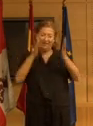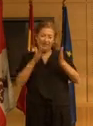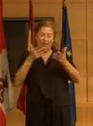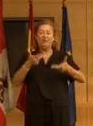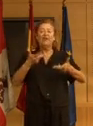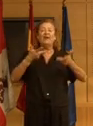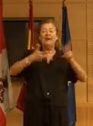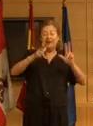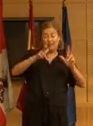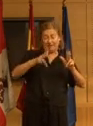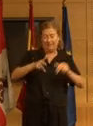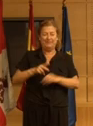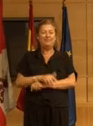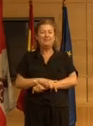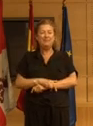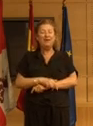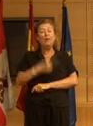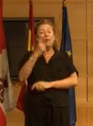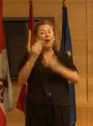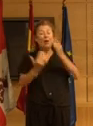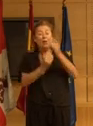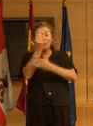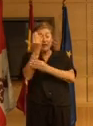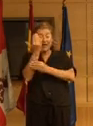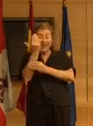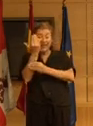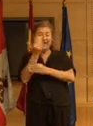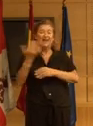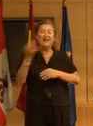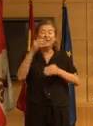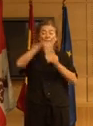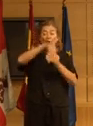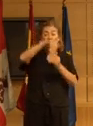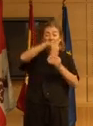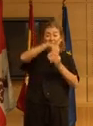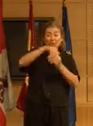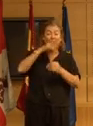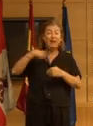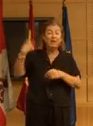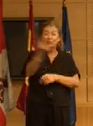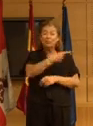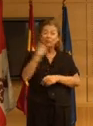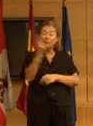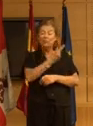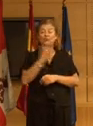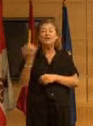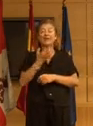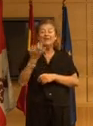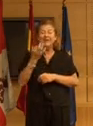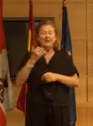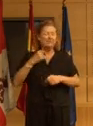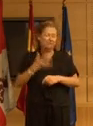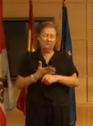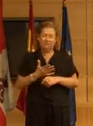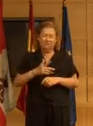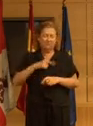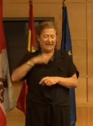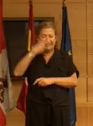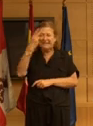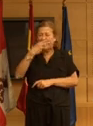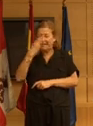de sujeciones. Una jornada cuyo contenido para todos nosotros es de máximo